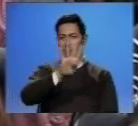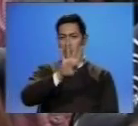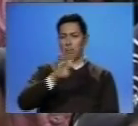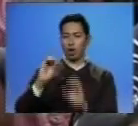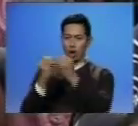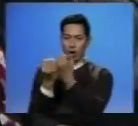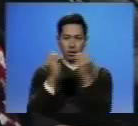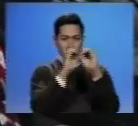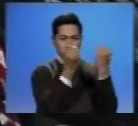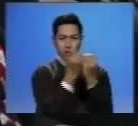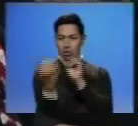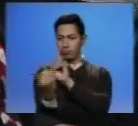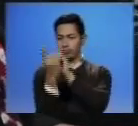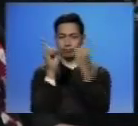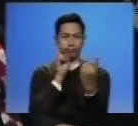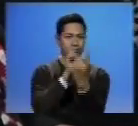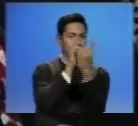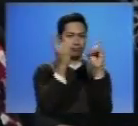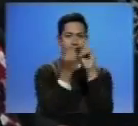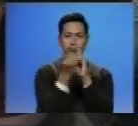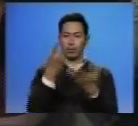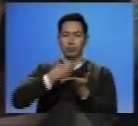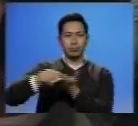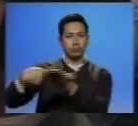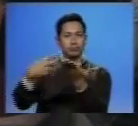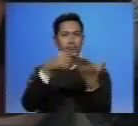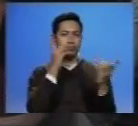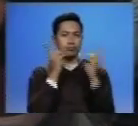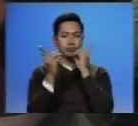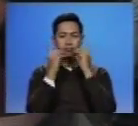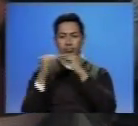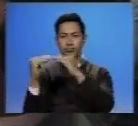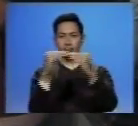de diálogo por la equidad y justicia social. Valeria Villarroel, Gama Noticias.